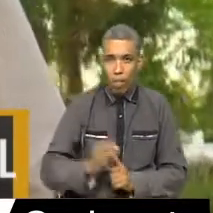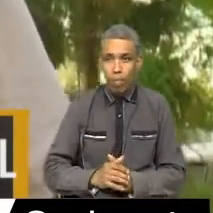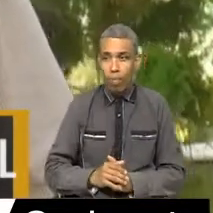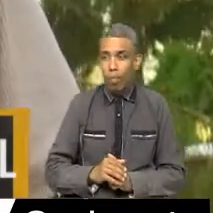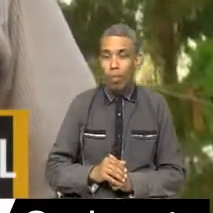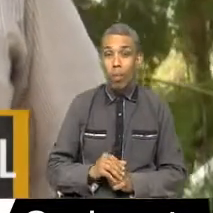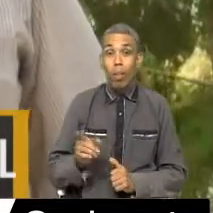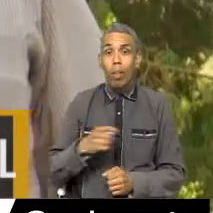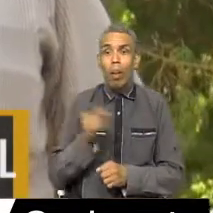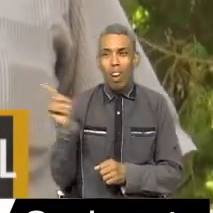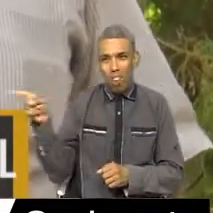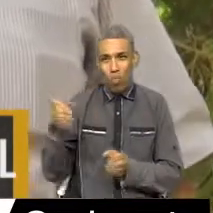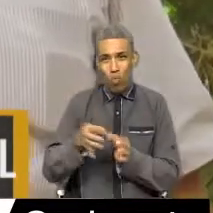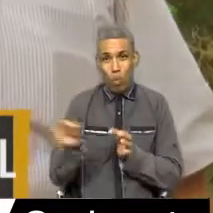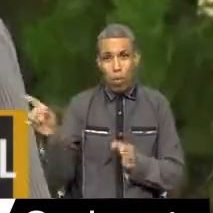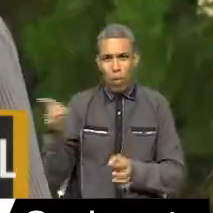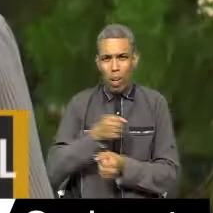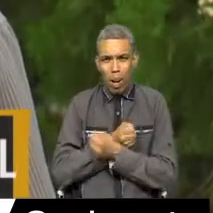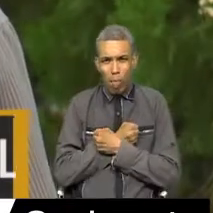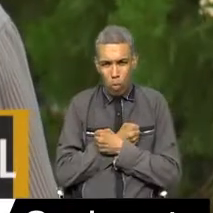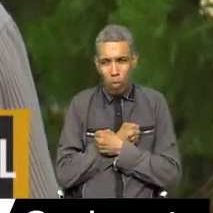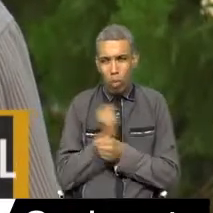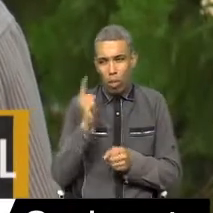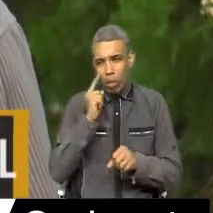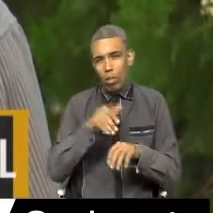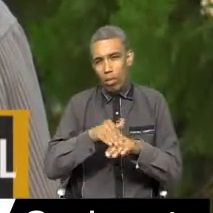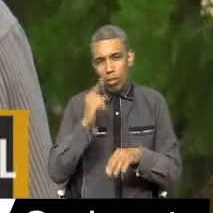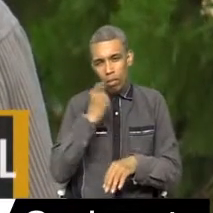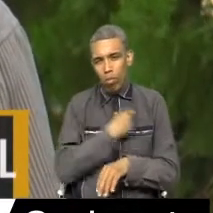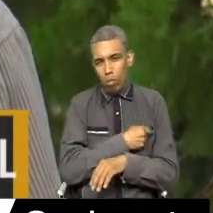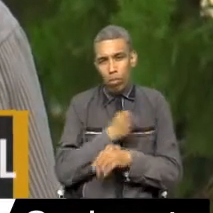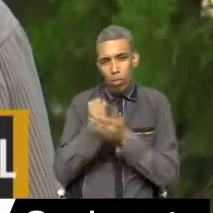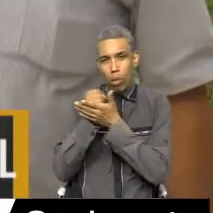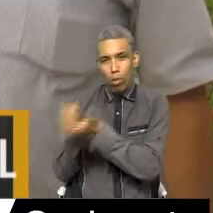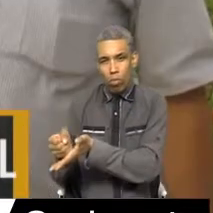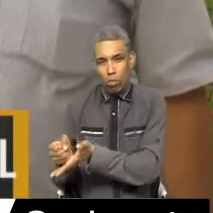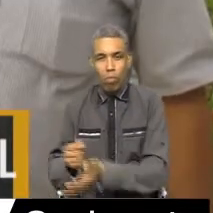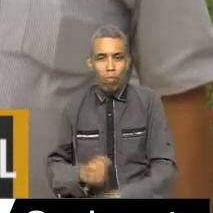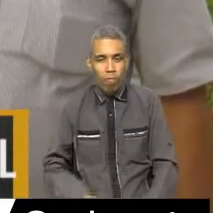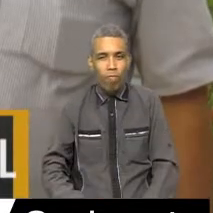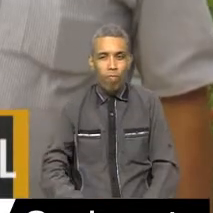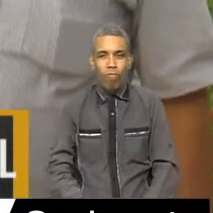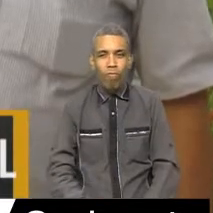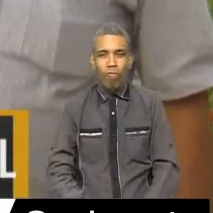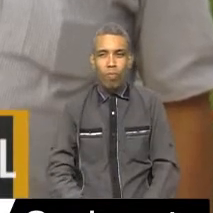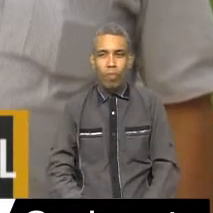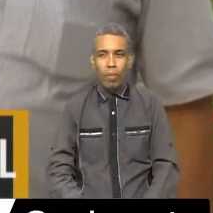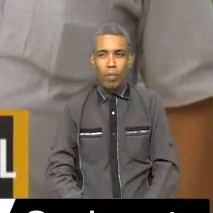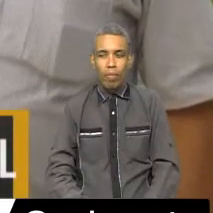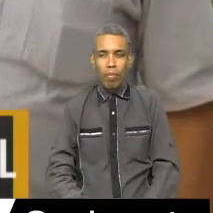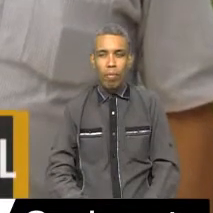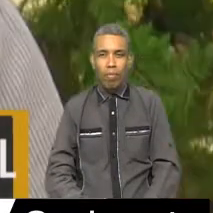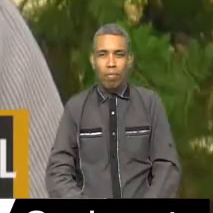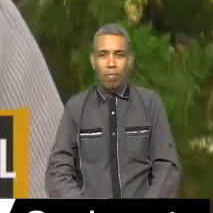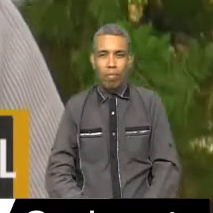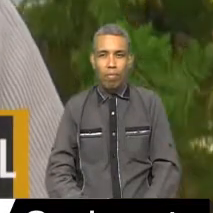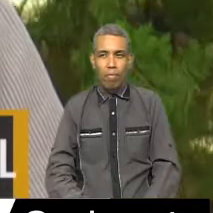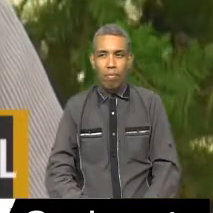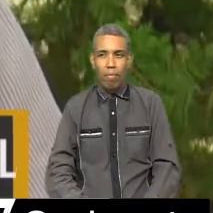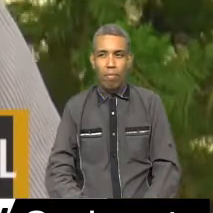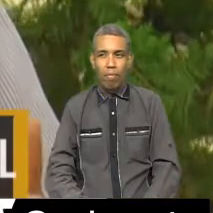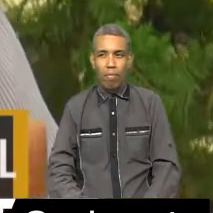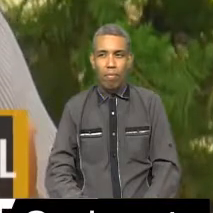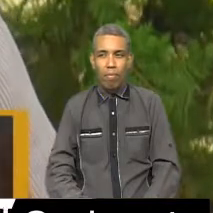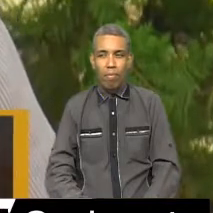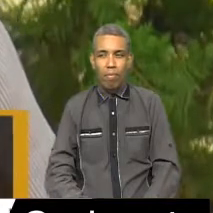lo han llevado a solicitar de la ciudadanía de Barranca Bermeja su apoyo a los niños de esa población con juguetes y vestidos para alegrar su Navidad. La mayor